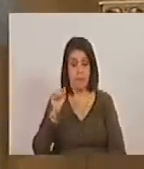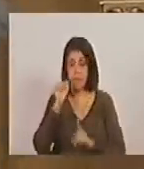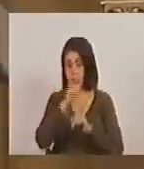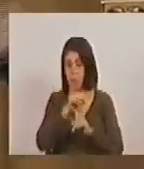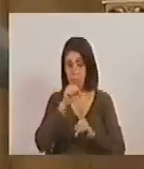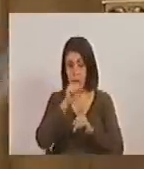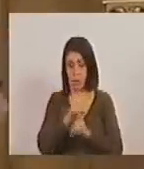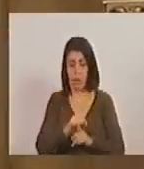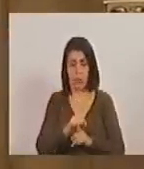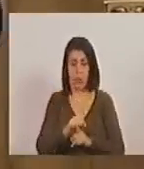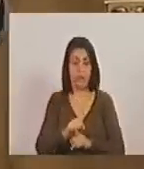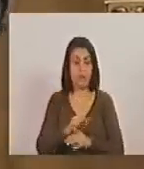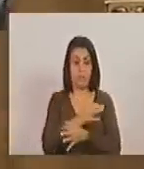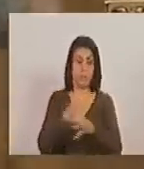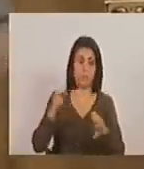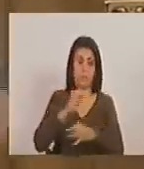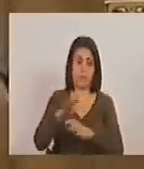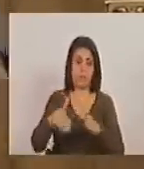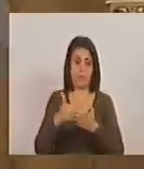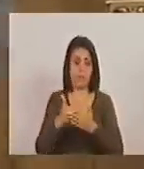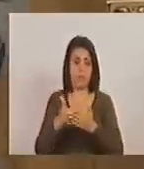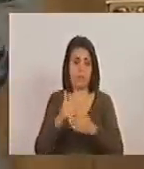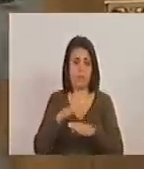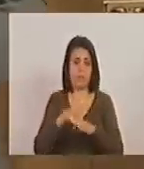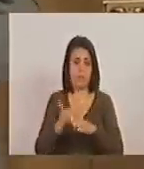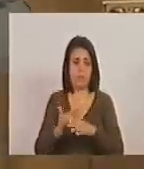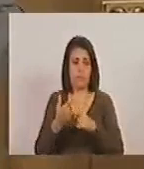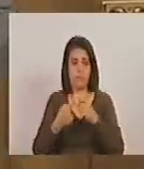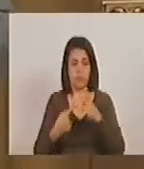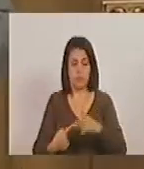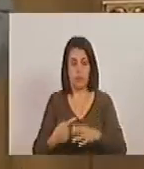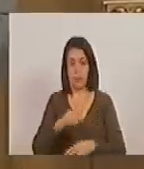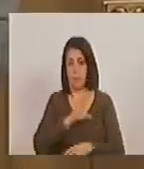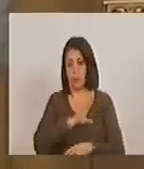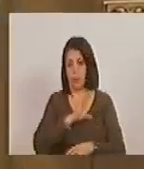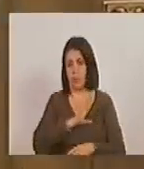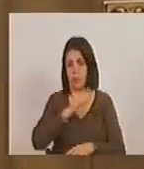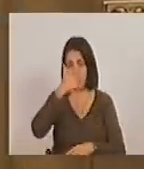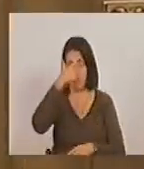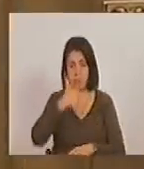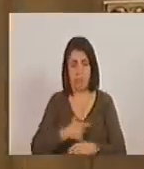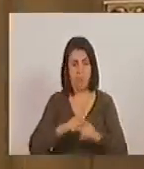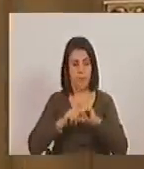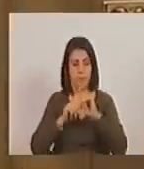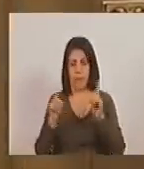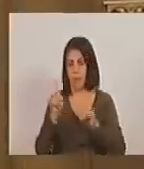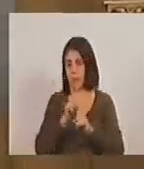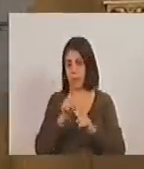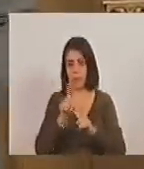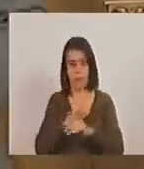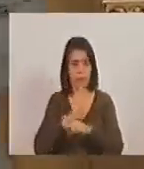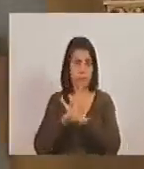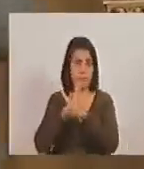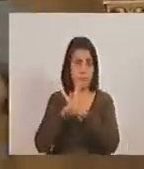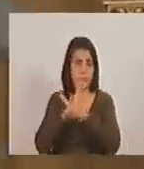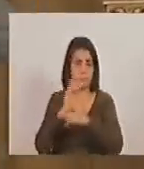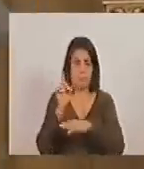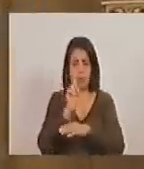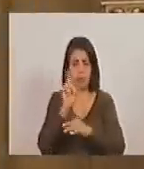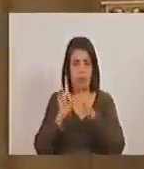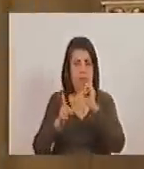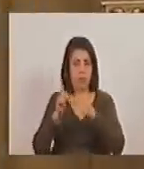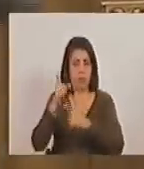luchadora, sin duda alguna, ratificadora de sus condiciones personales, pero no se restringió a eso. Si algo